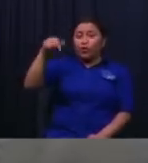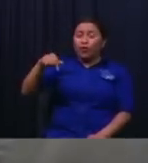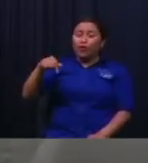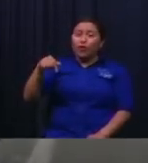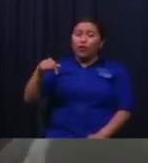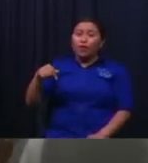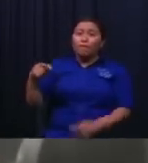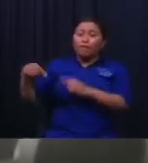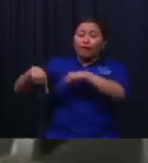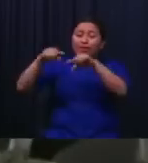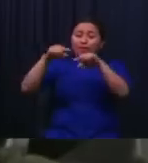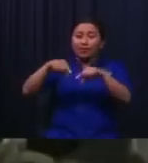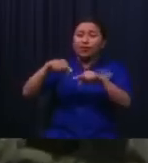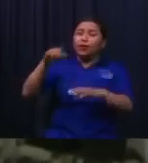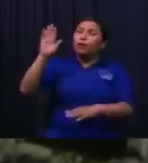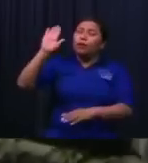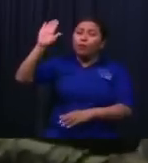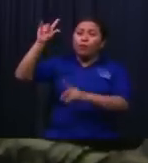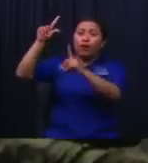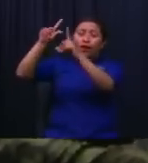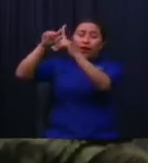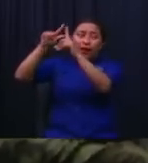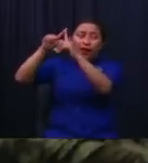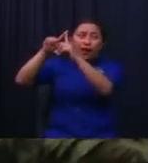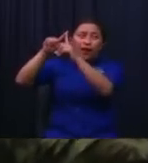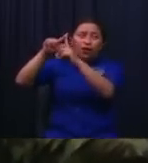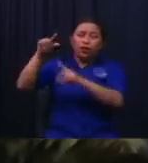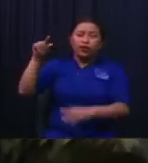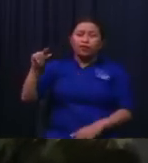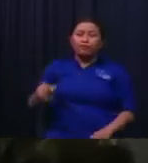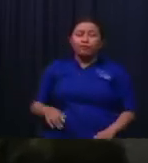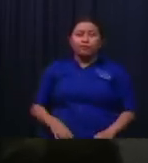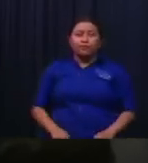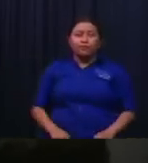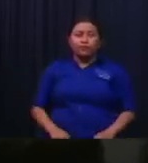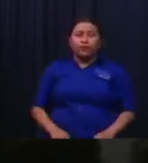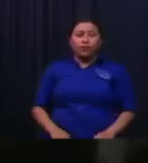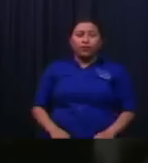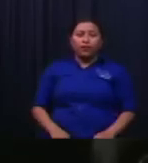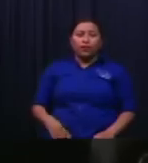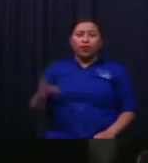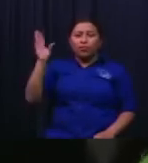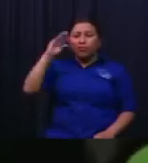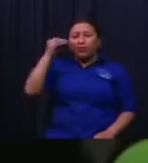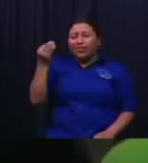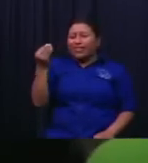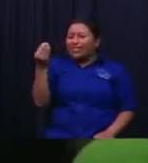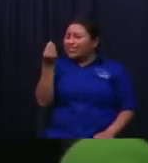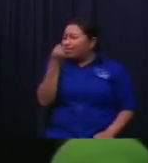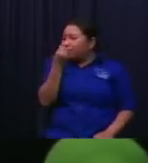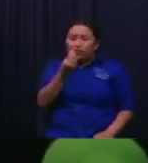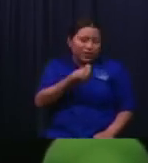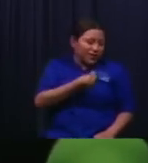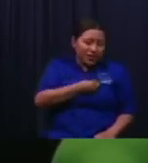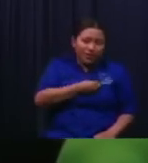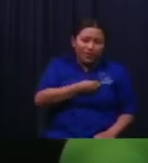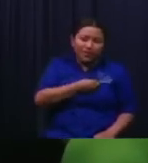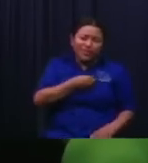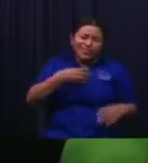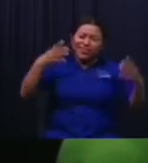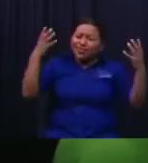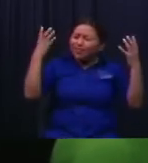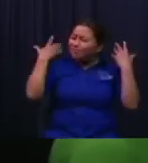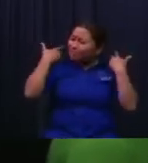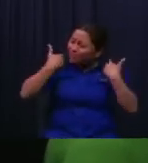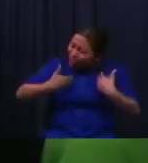hermano. Has venido de lejos. Porque tú dijiste, ya no más. Ya no más,